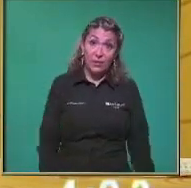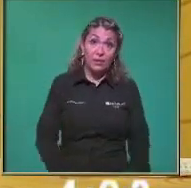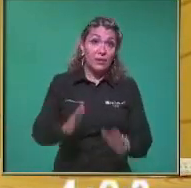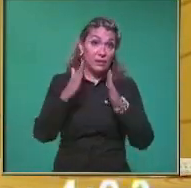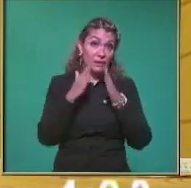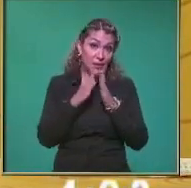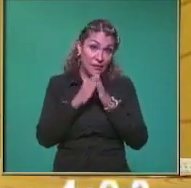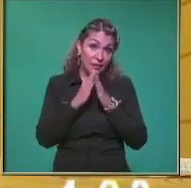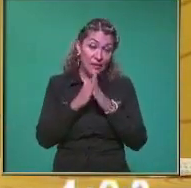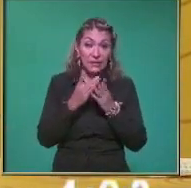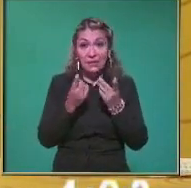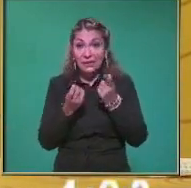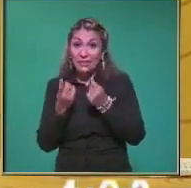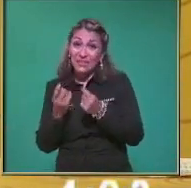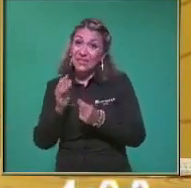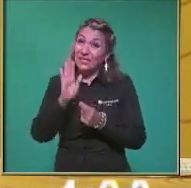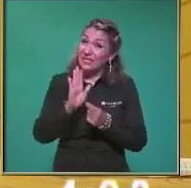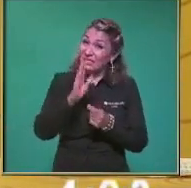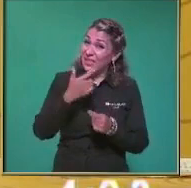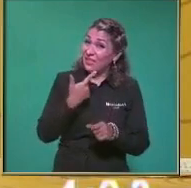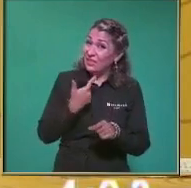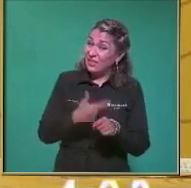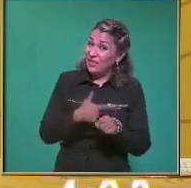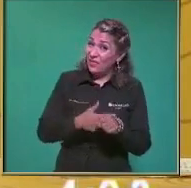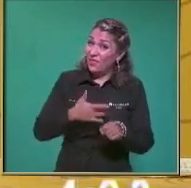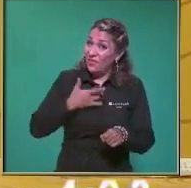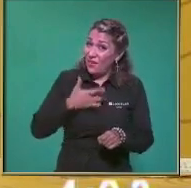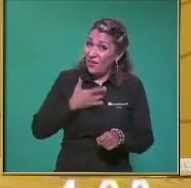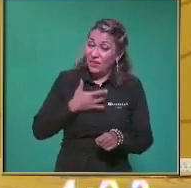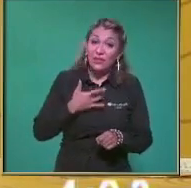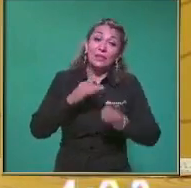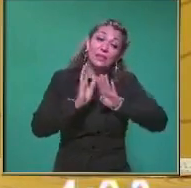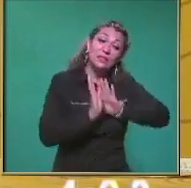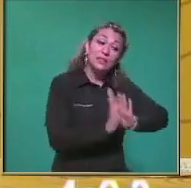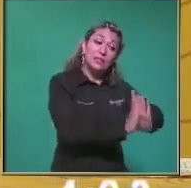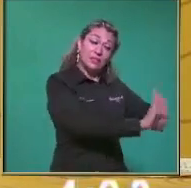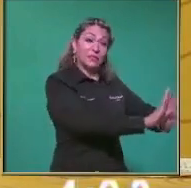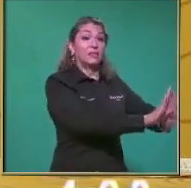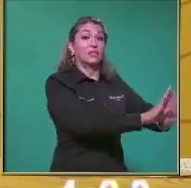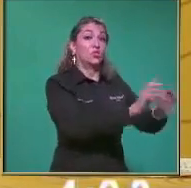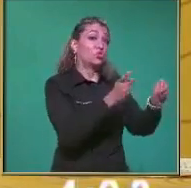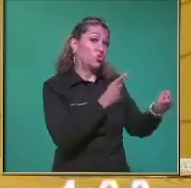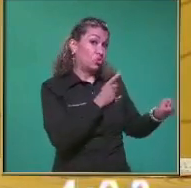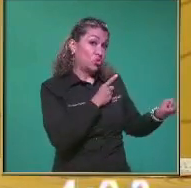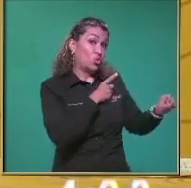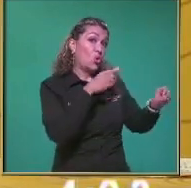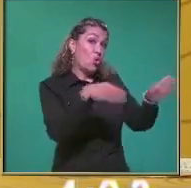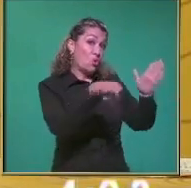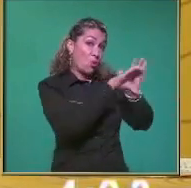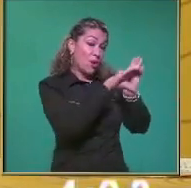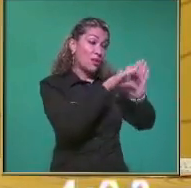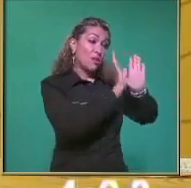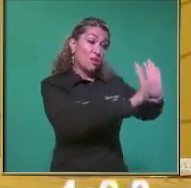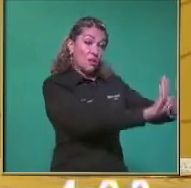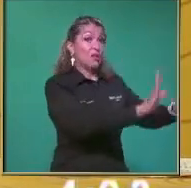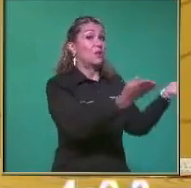un poquito de ahí de síntomas, hay que aislarlo. Hay que mantener la distancia con él, utilizar cubrebocas